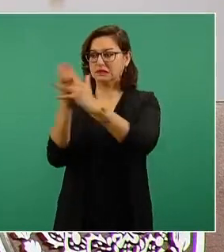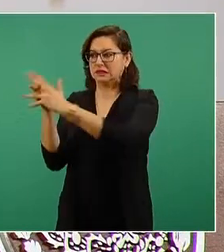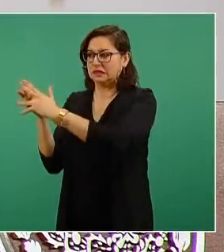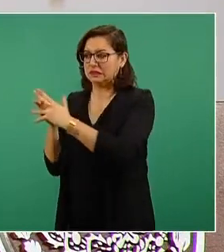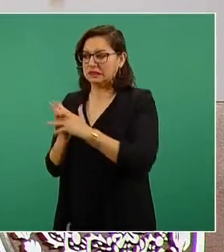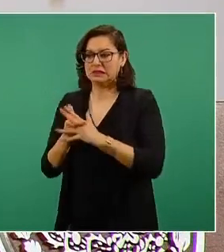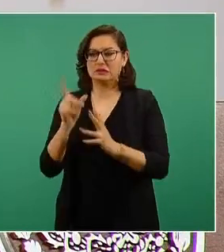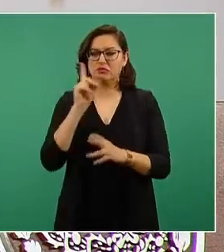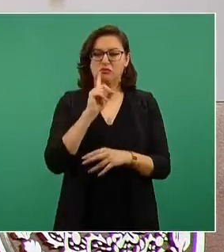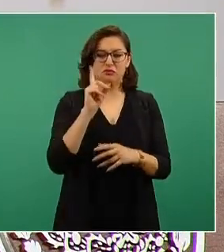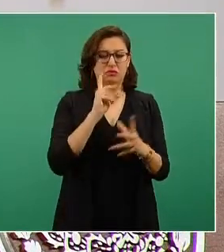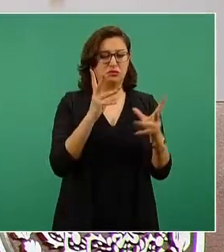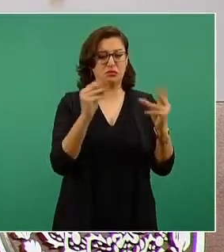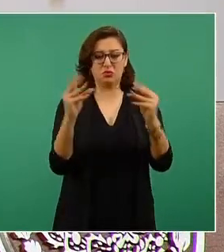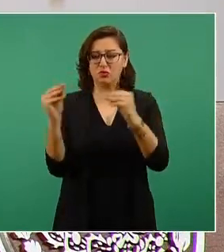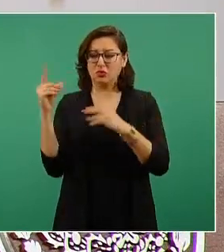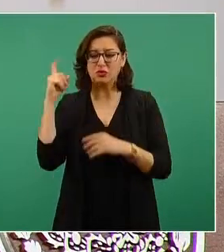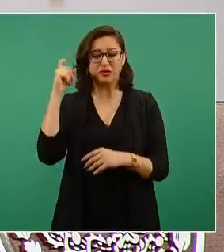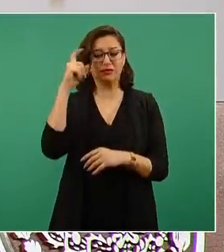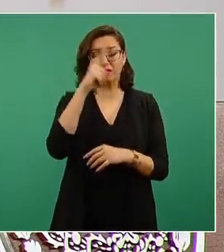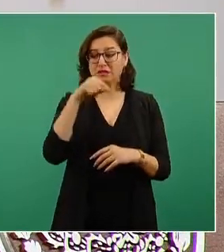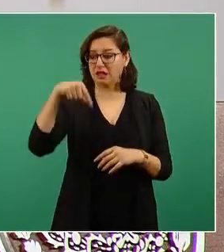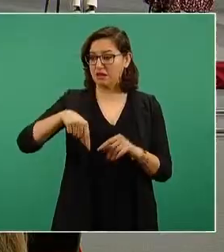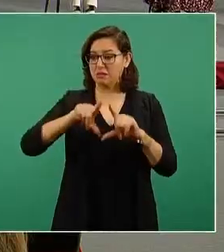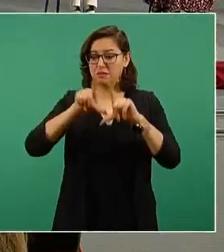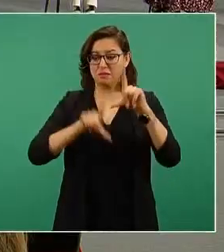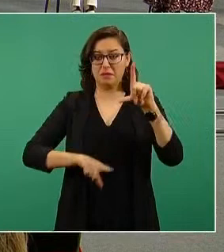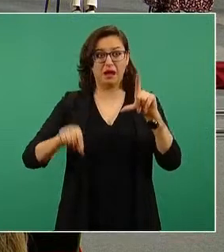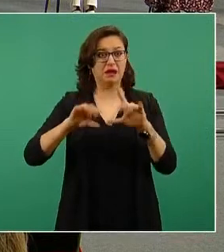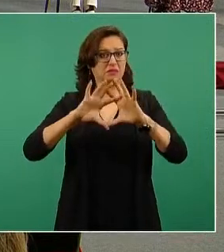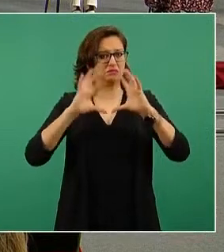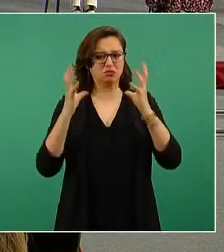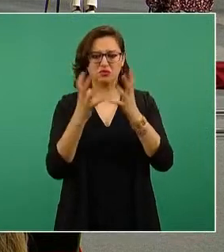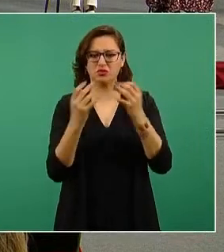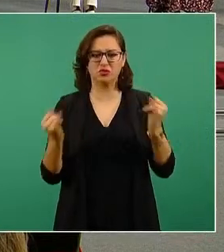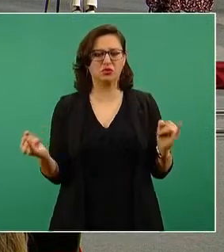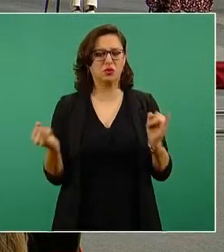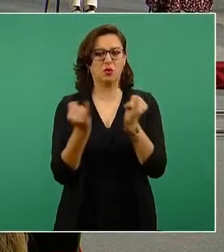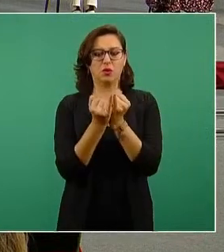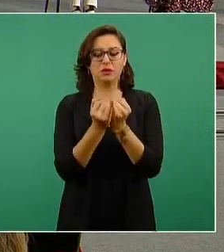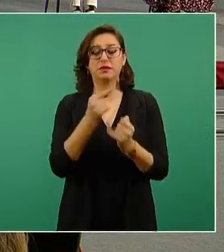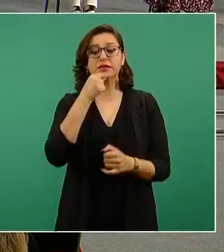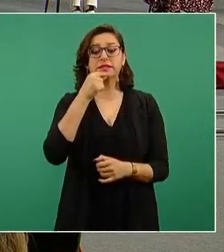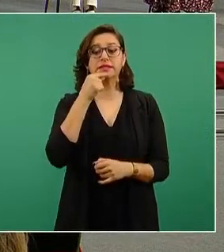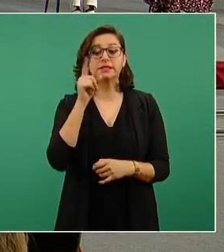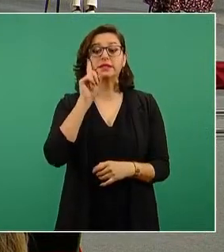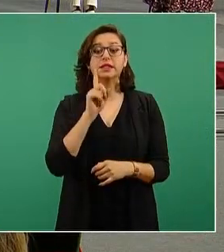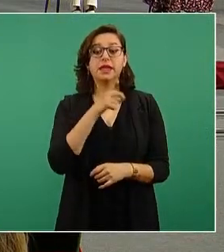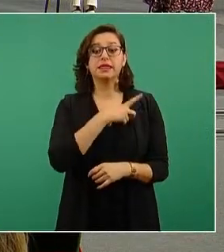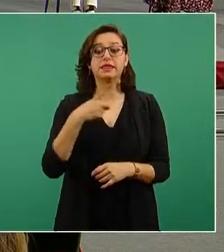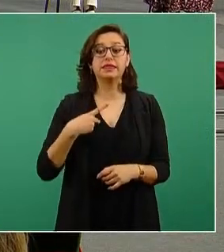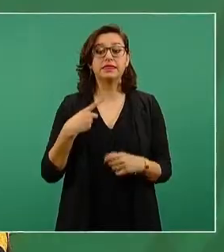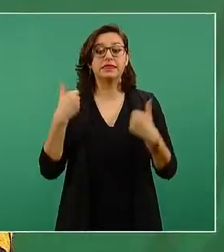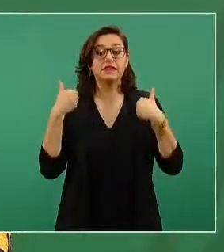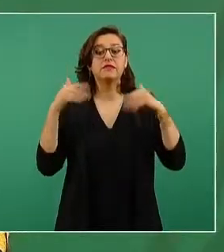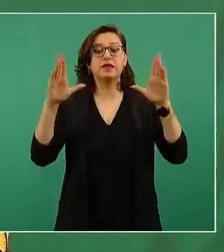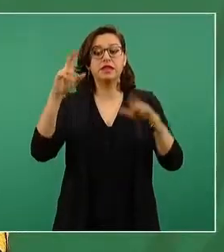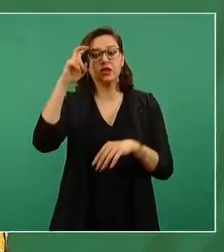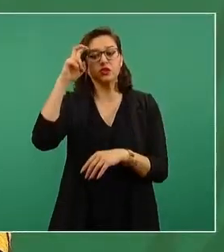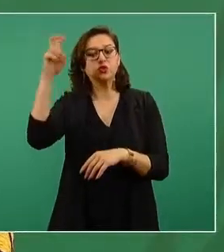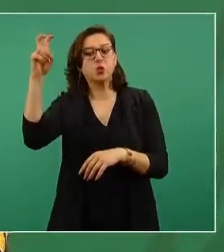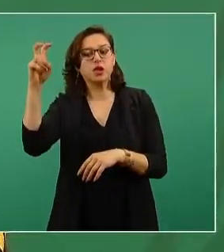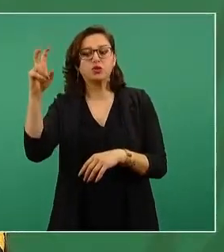país, en nuestra región y en el mundo. Quisiéramos decir que las niñas deberían estar cargando sueños y no